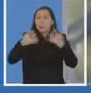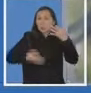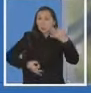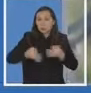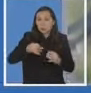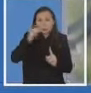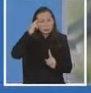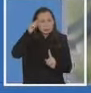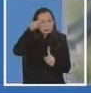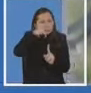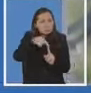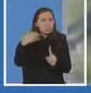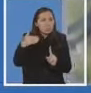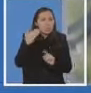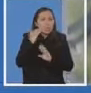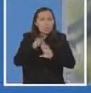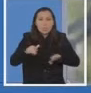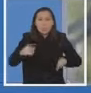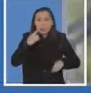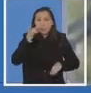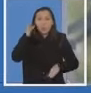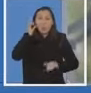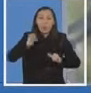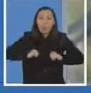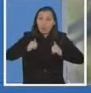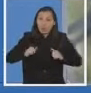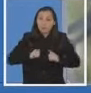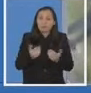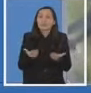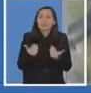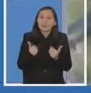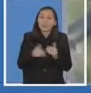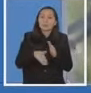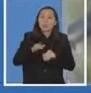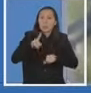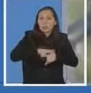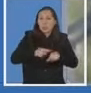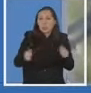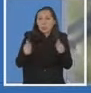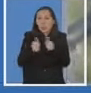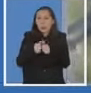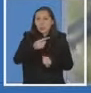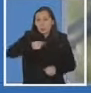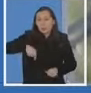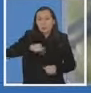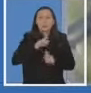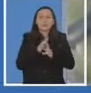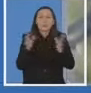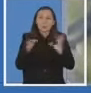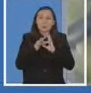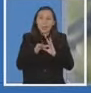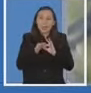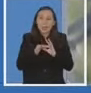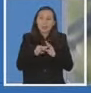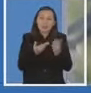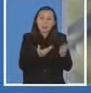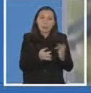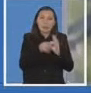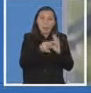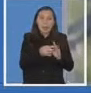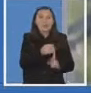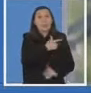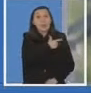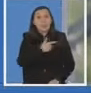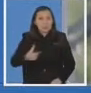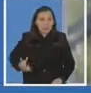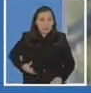en el centro también a nuestros niños, niñas y adolescentes que requieren estar más tiempo con nosotros. Muchas gracias y muchas gracias, presidente, por